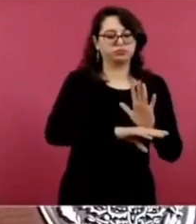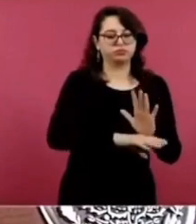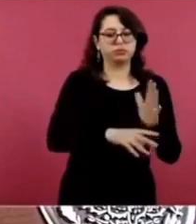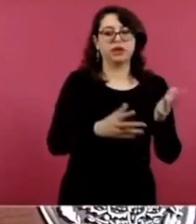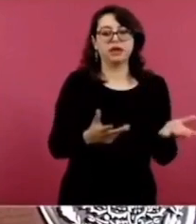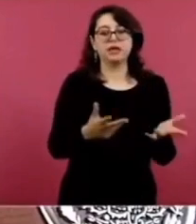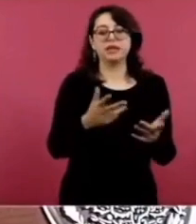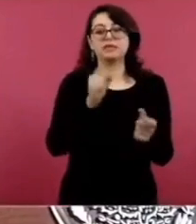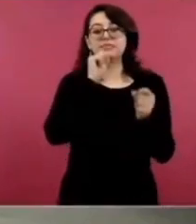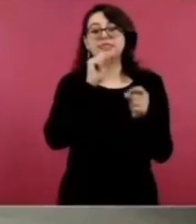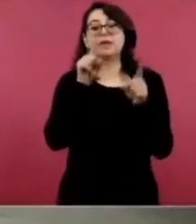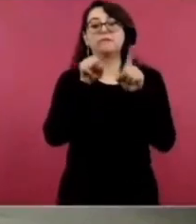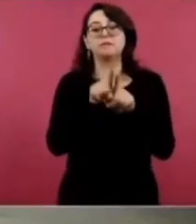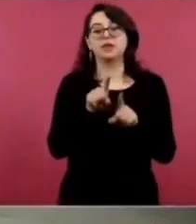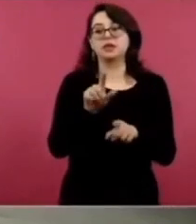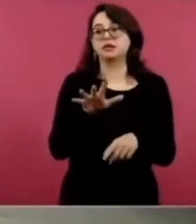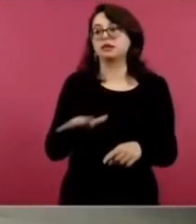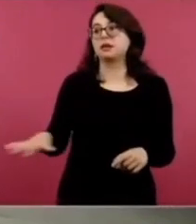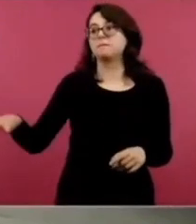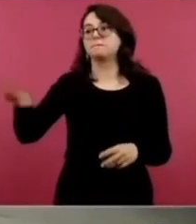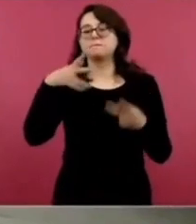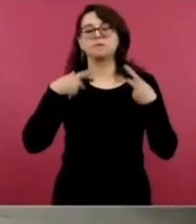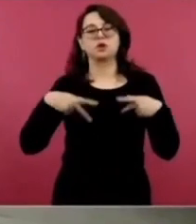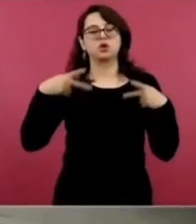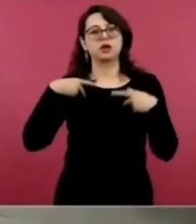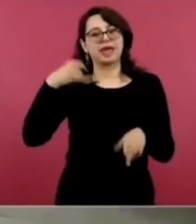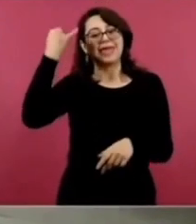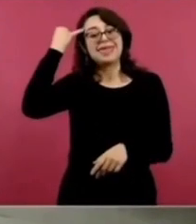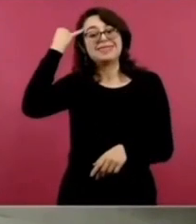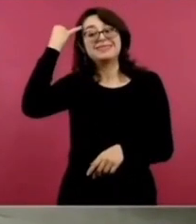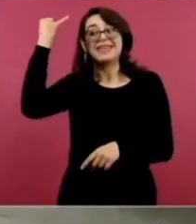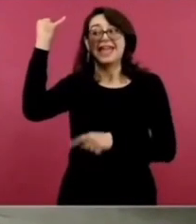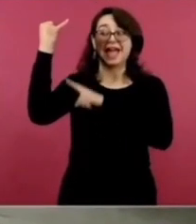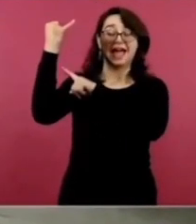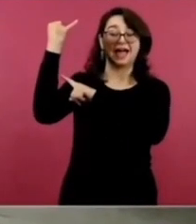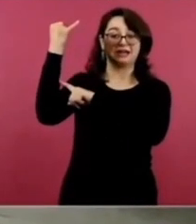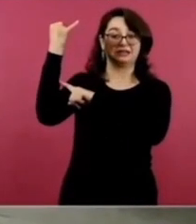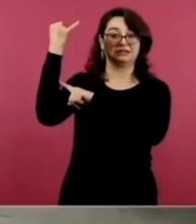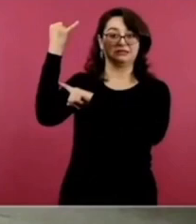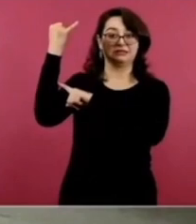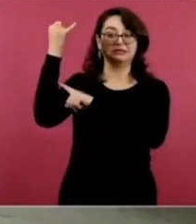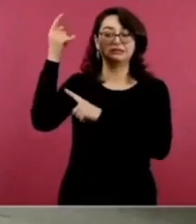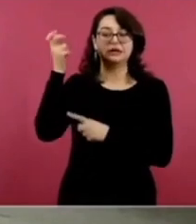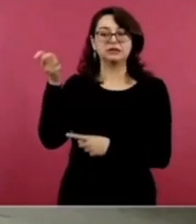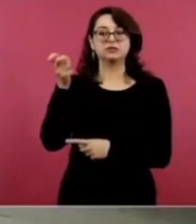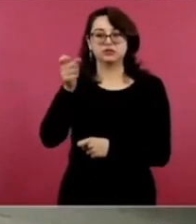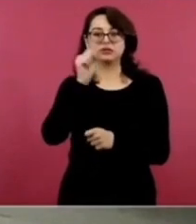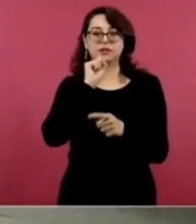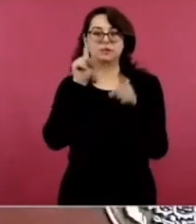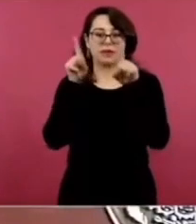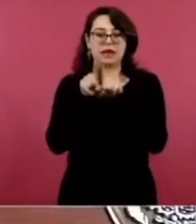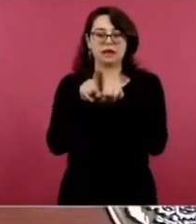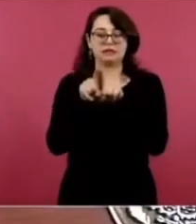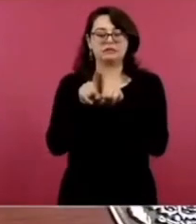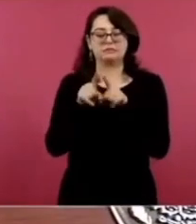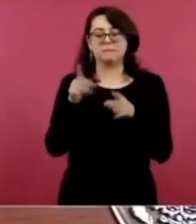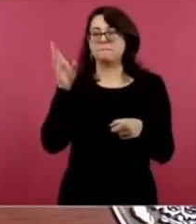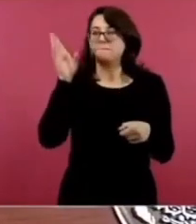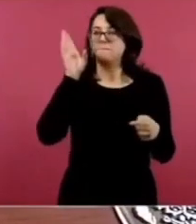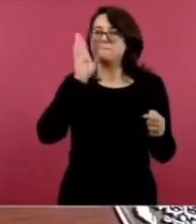Tenía muy mala fama la ciudad en cuanto a inseguridad y